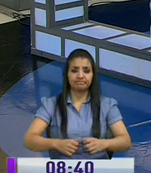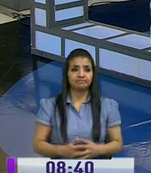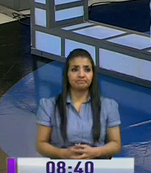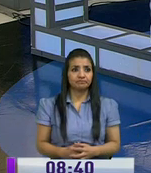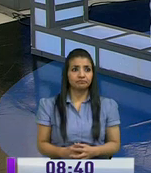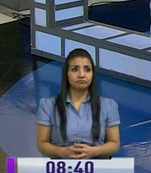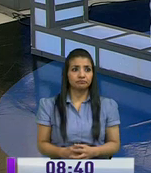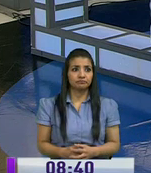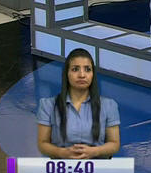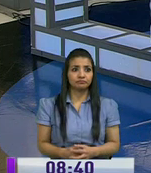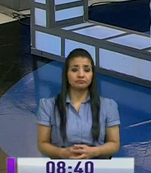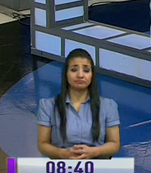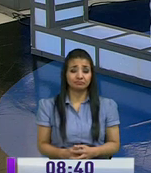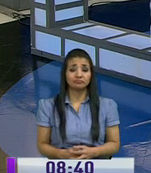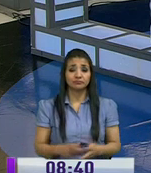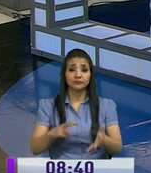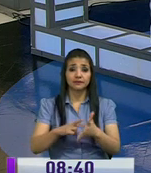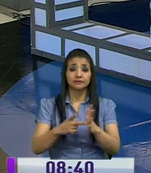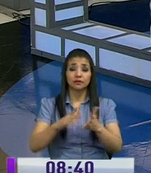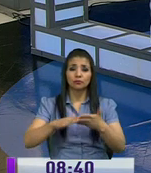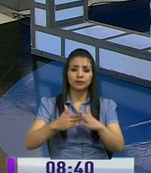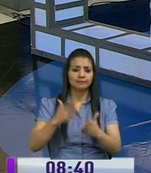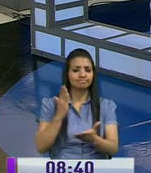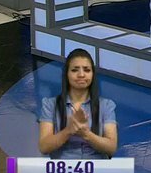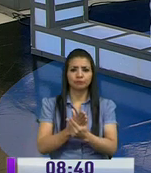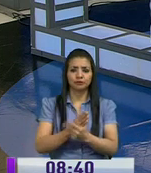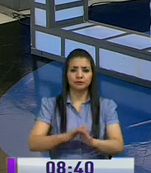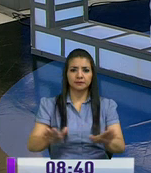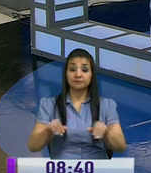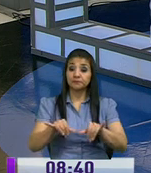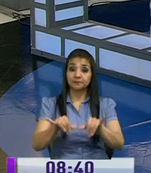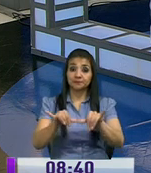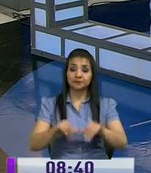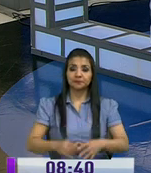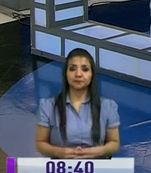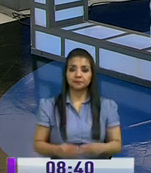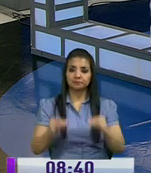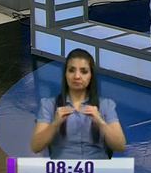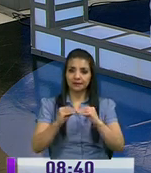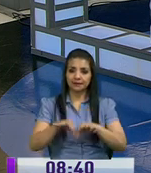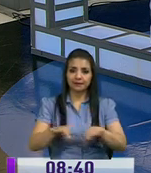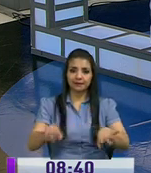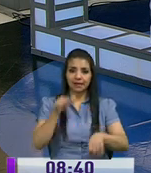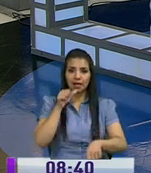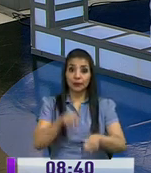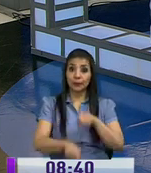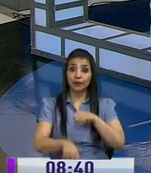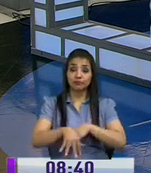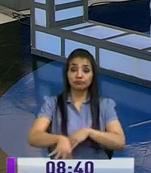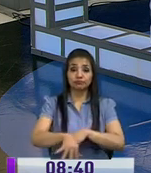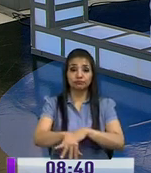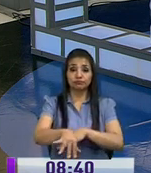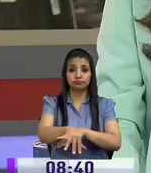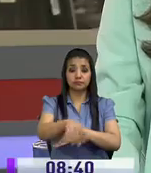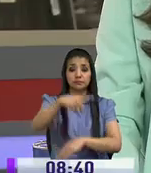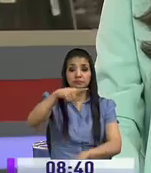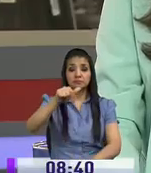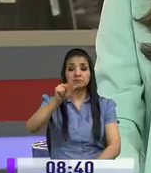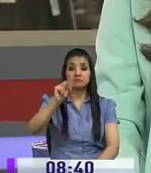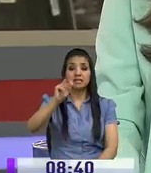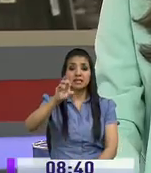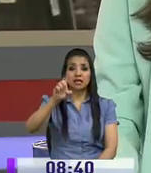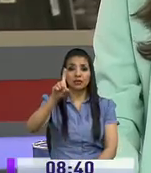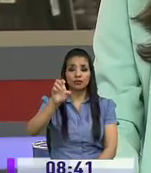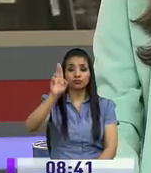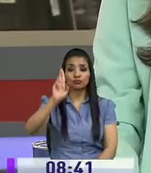en estas molestias que causan a la comunidad. Bueno, sigamos usted. Más fugas de agua. En el sector de Pintado, al sur de